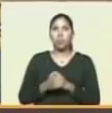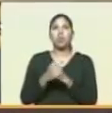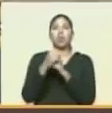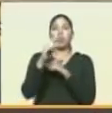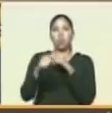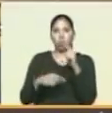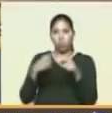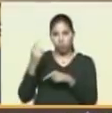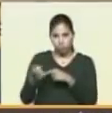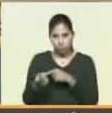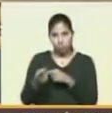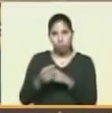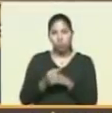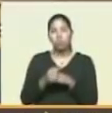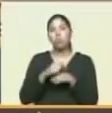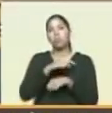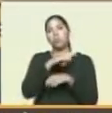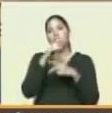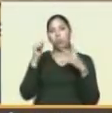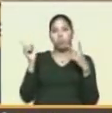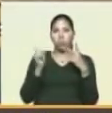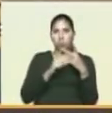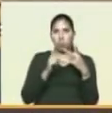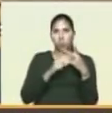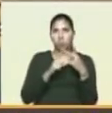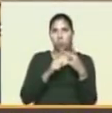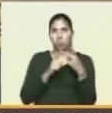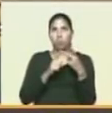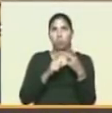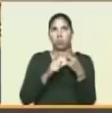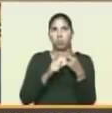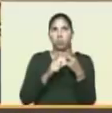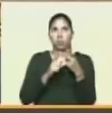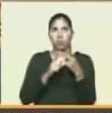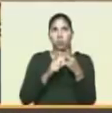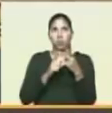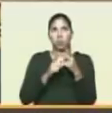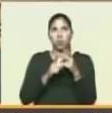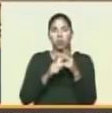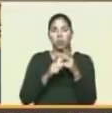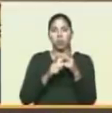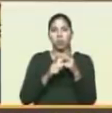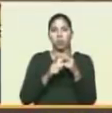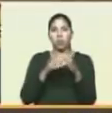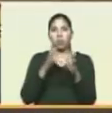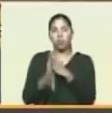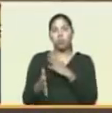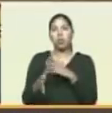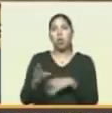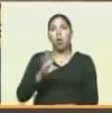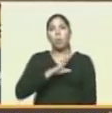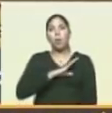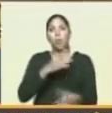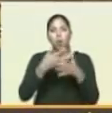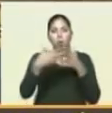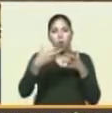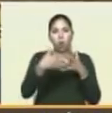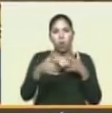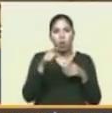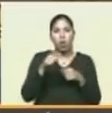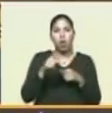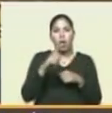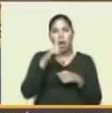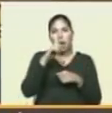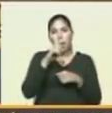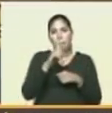segundo elemento que nos trae como referencia el contenido de la Constitución del año